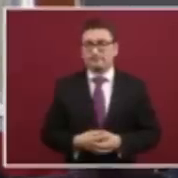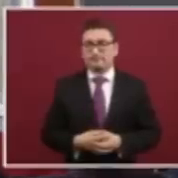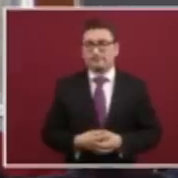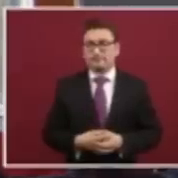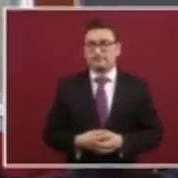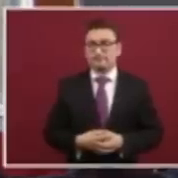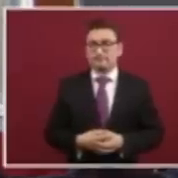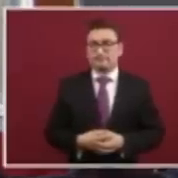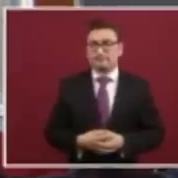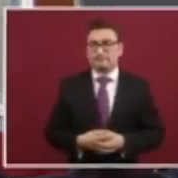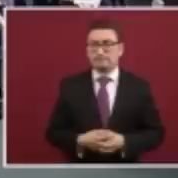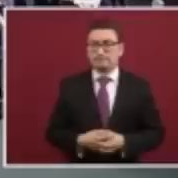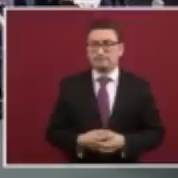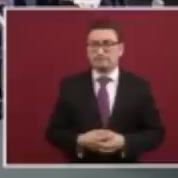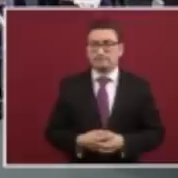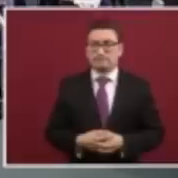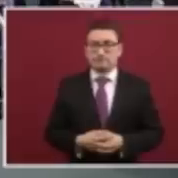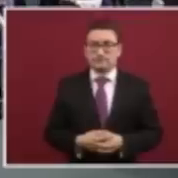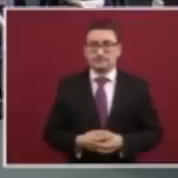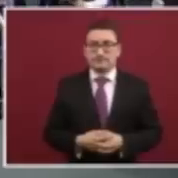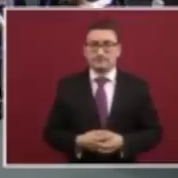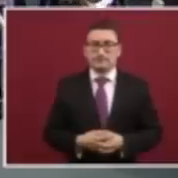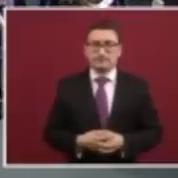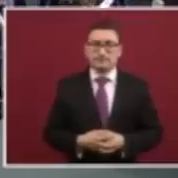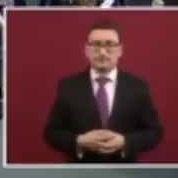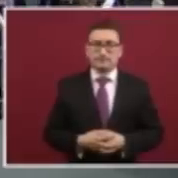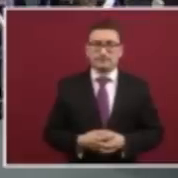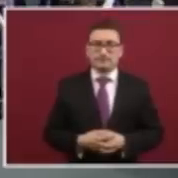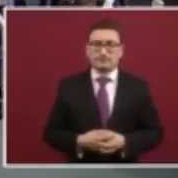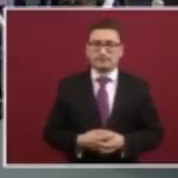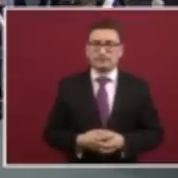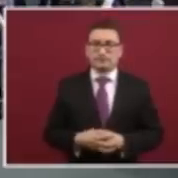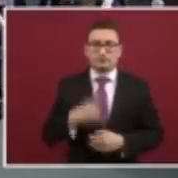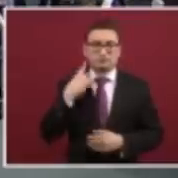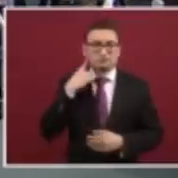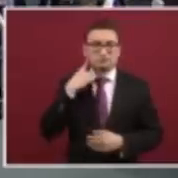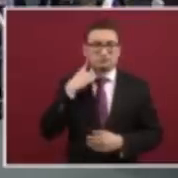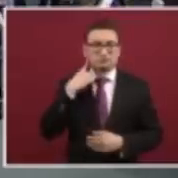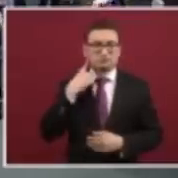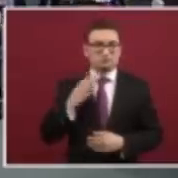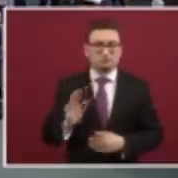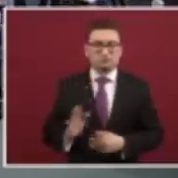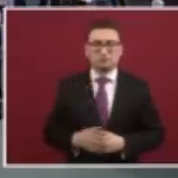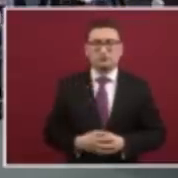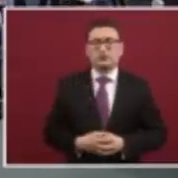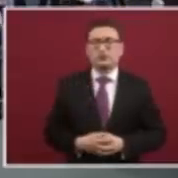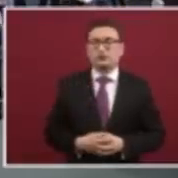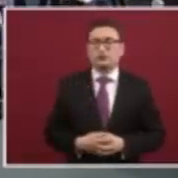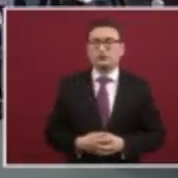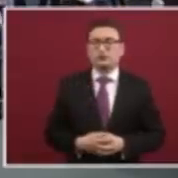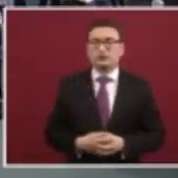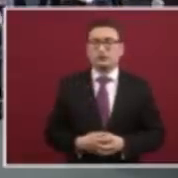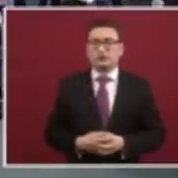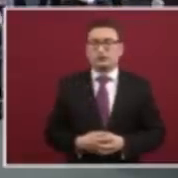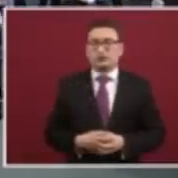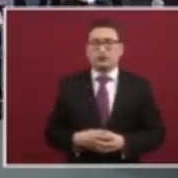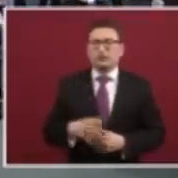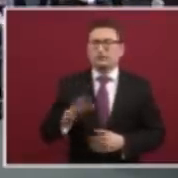Solo una precisión, ¿por qué solo se lograron acuerdos con 22 estados y no con las 31 entidades de la República? Respecto a